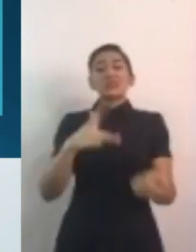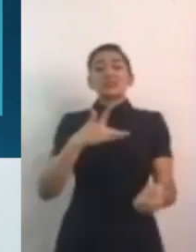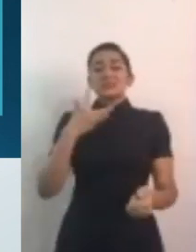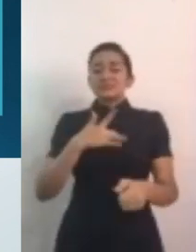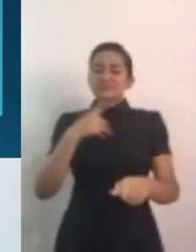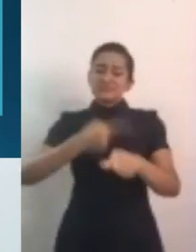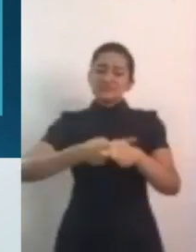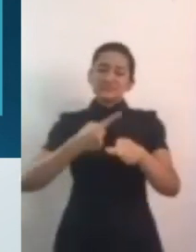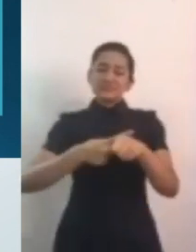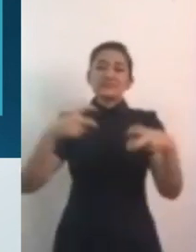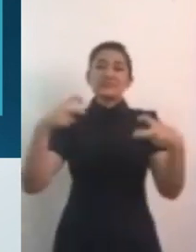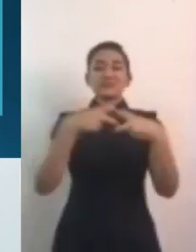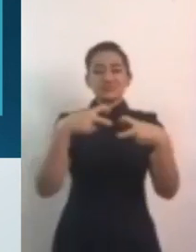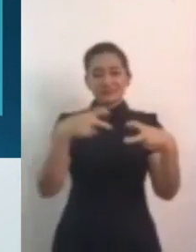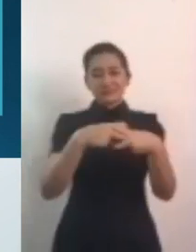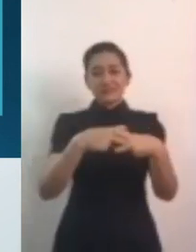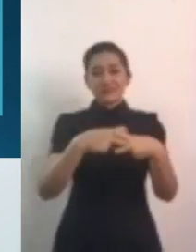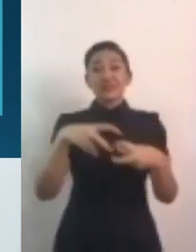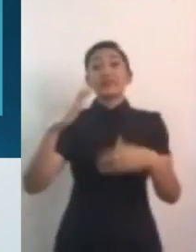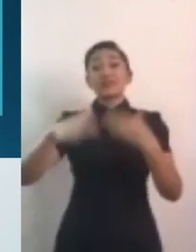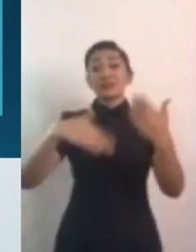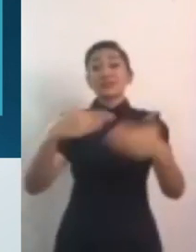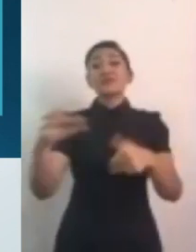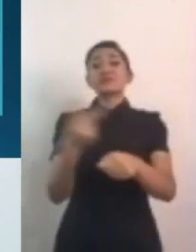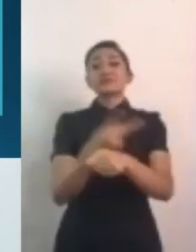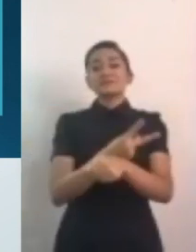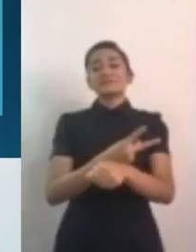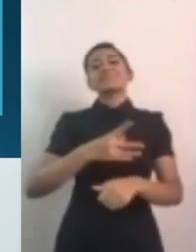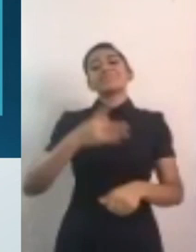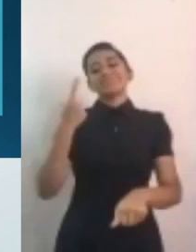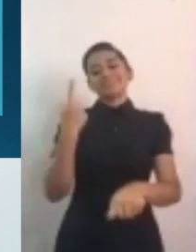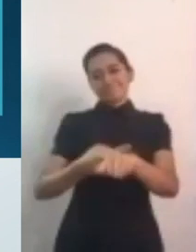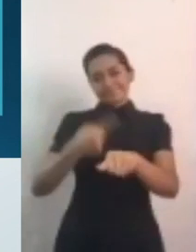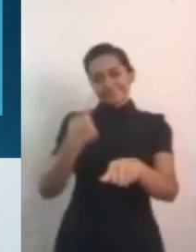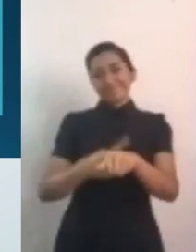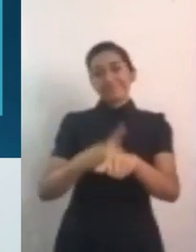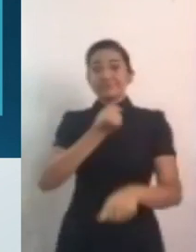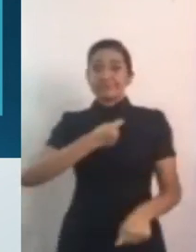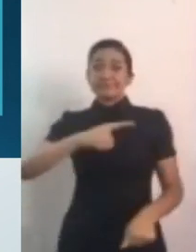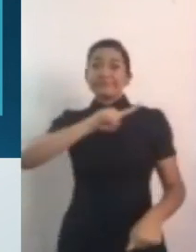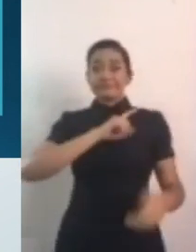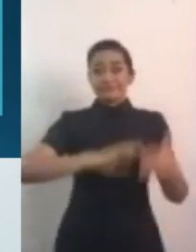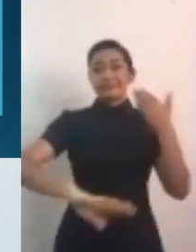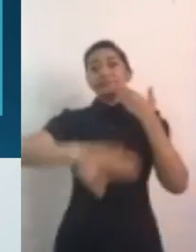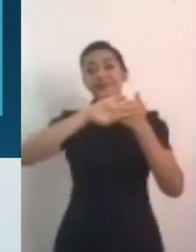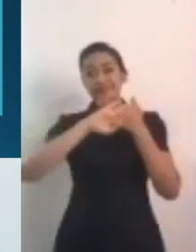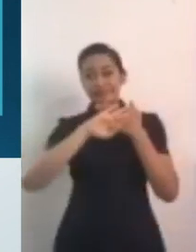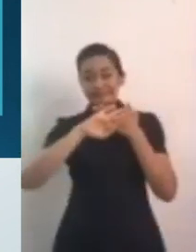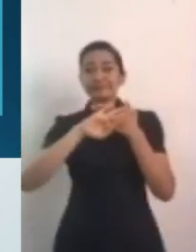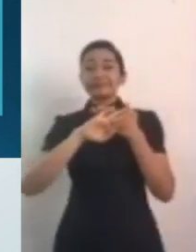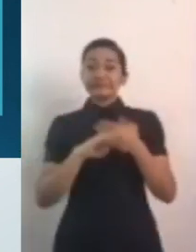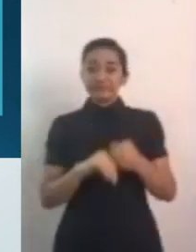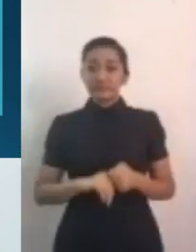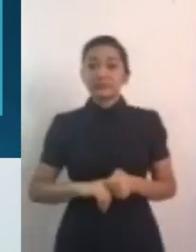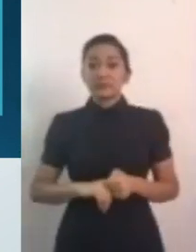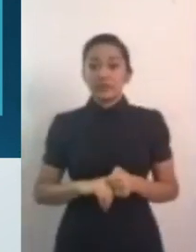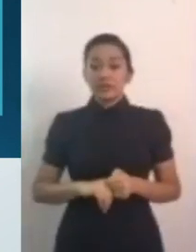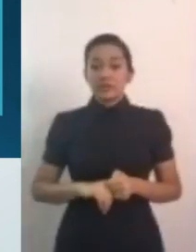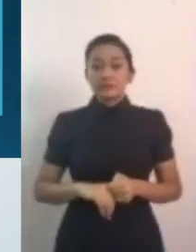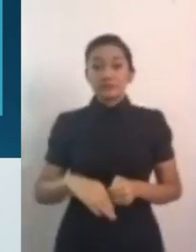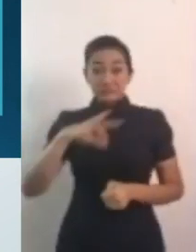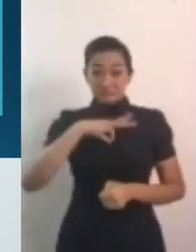desarrolle incluso una enfermedad física que no tiene que ver con la infección del virus. Vamos a la